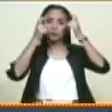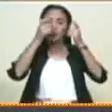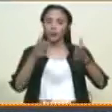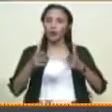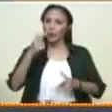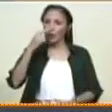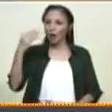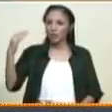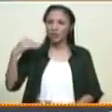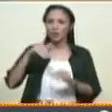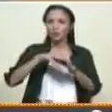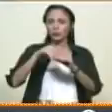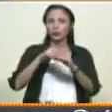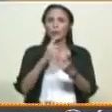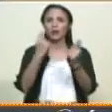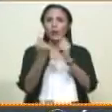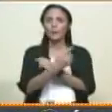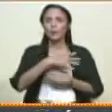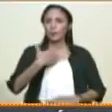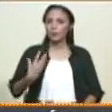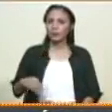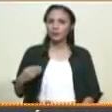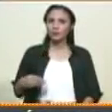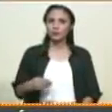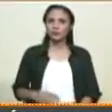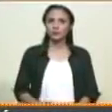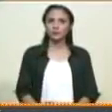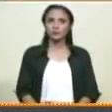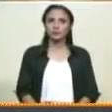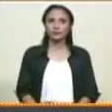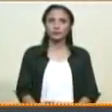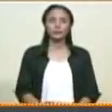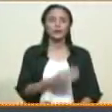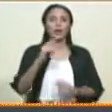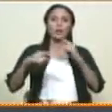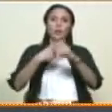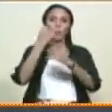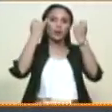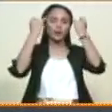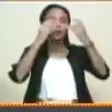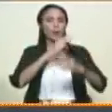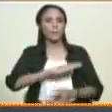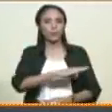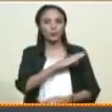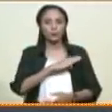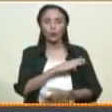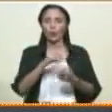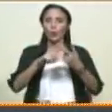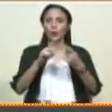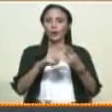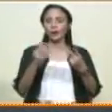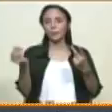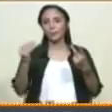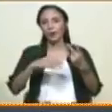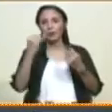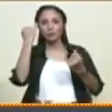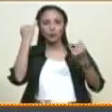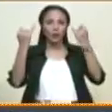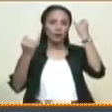los llevó. Y luego comenzó el tema de las misiones y comenzó el gobierno a